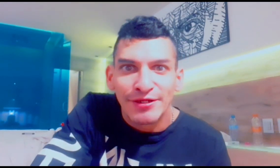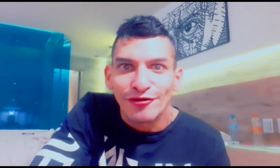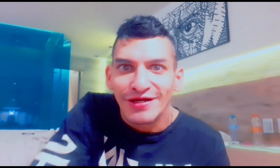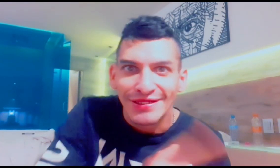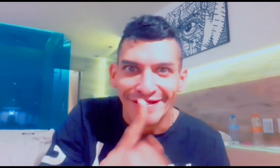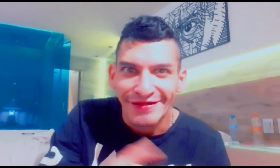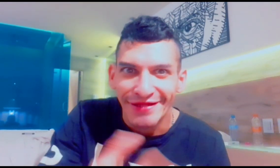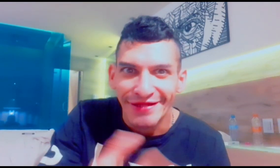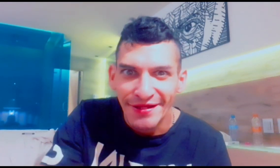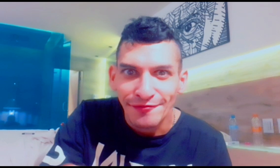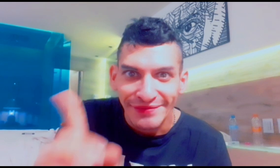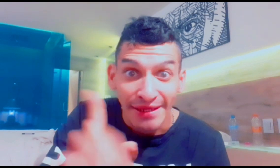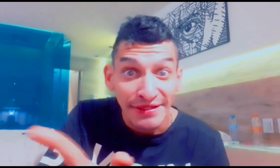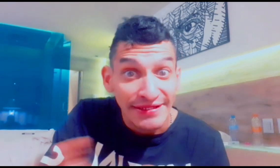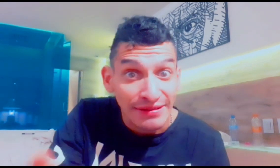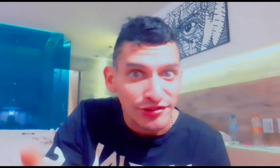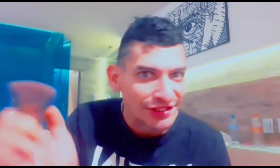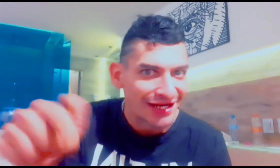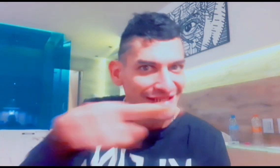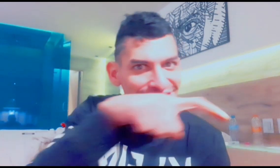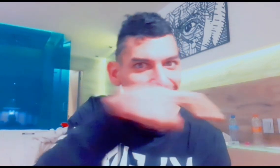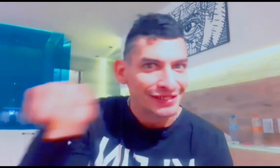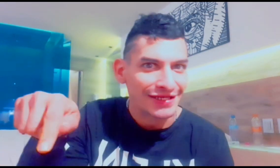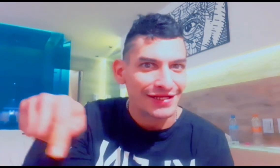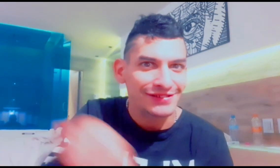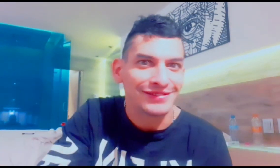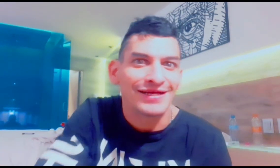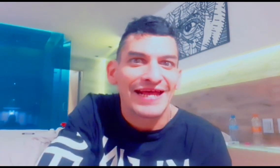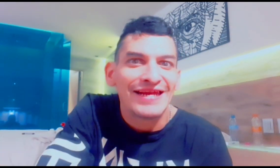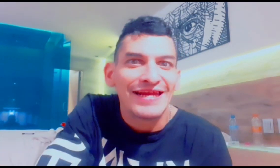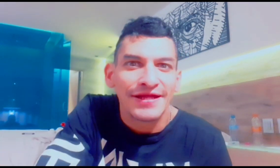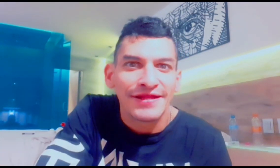te espero en el siguiente video. También estamos en hashtag